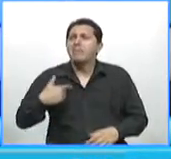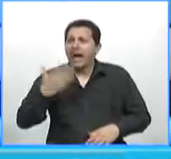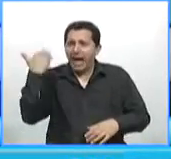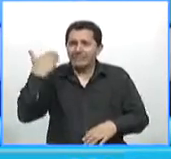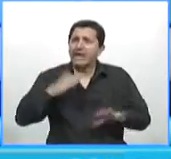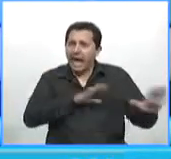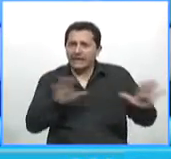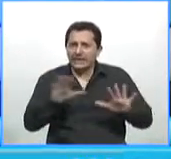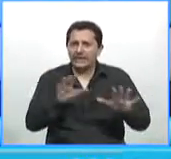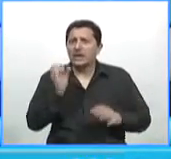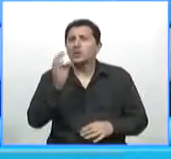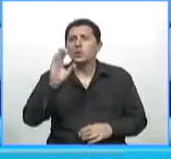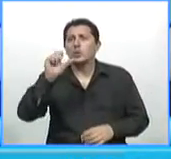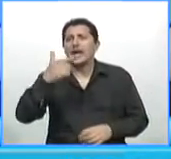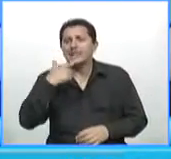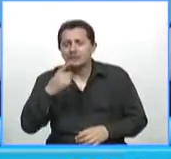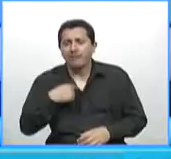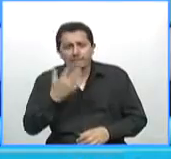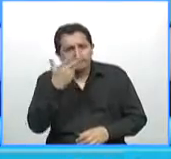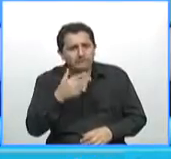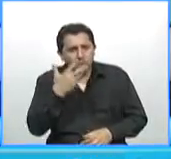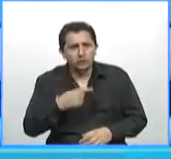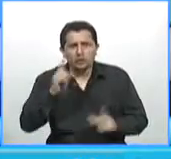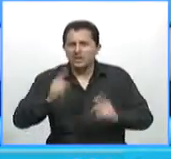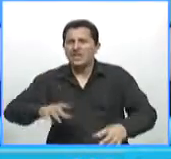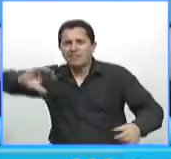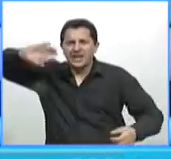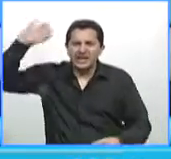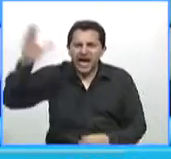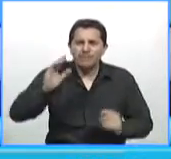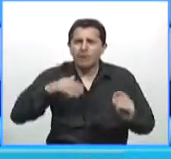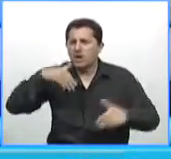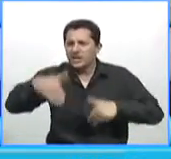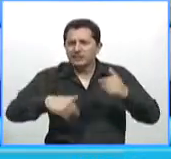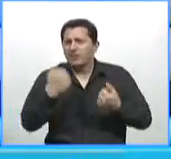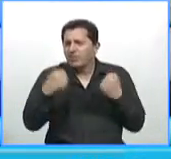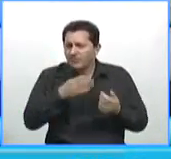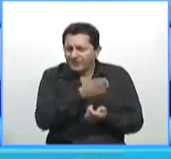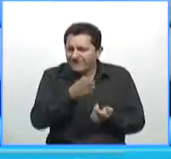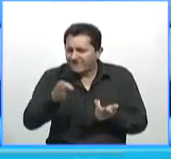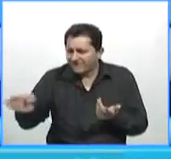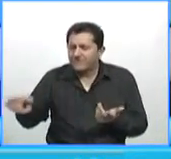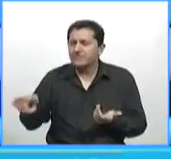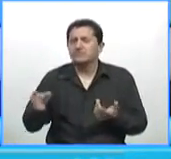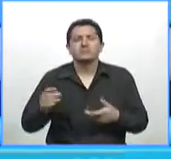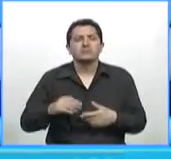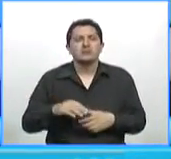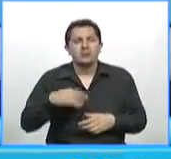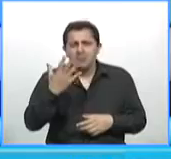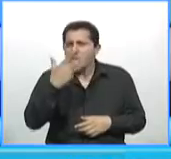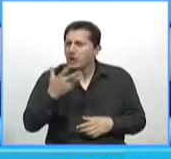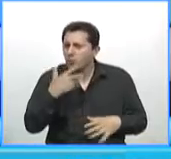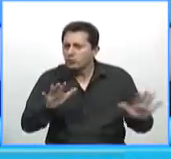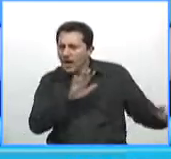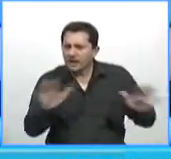en el CASI. Sí. Y me gustó, yo también jugaba al handball, hacía natación, como que hacía varios deportes. Y